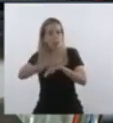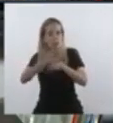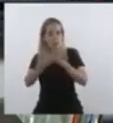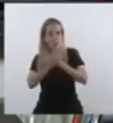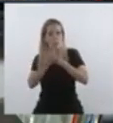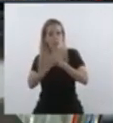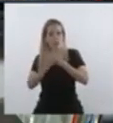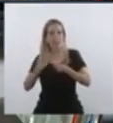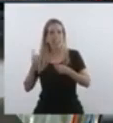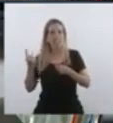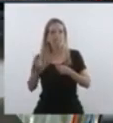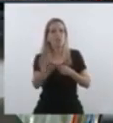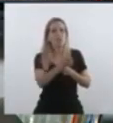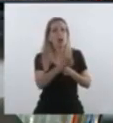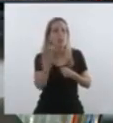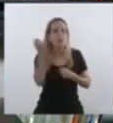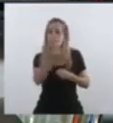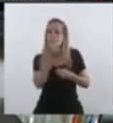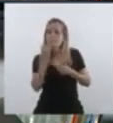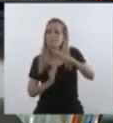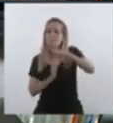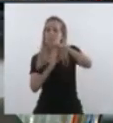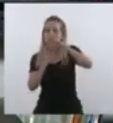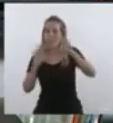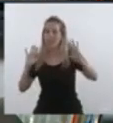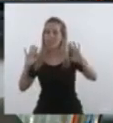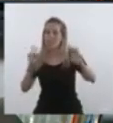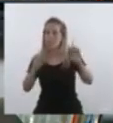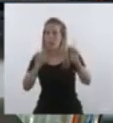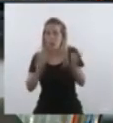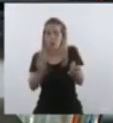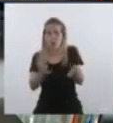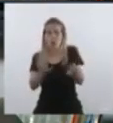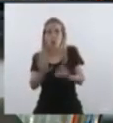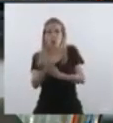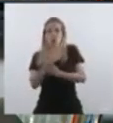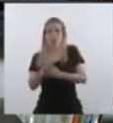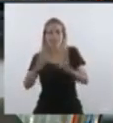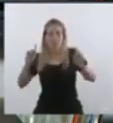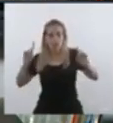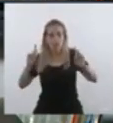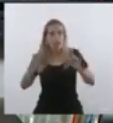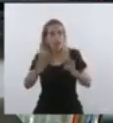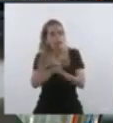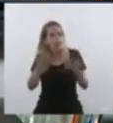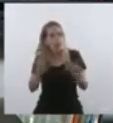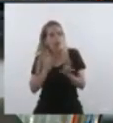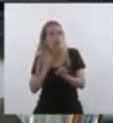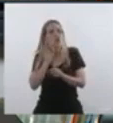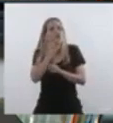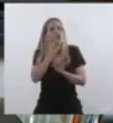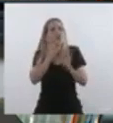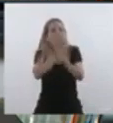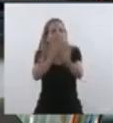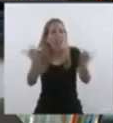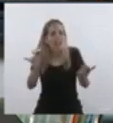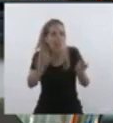central, no solo para que no nos contagiemos nosotros, sino para no contagiar al otro.